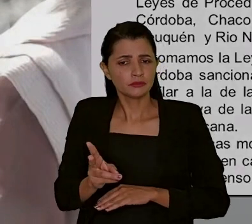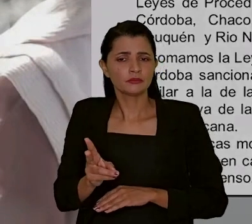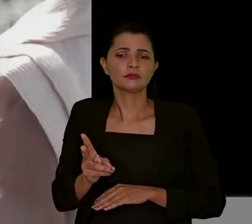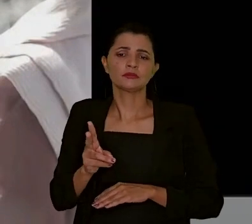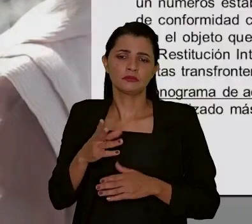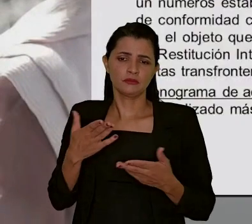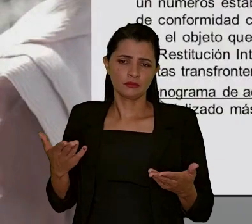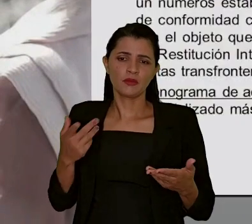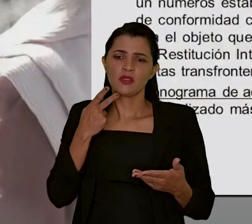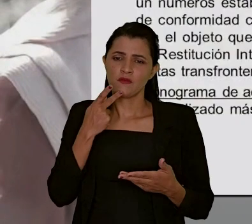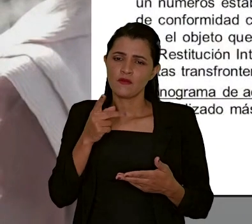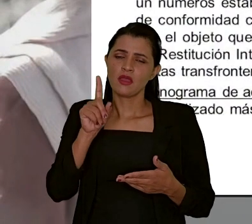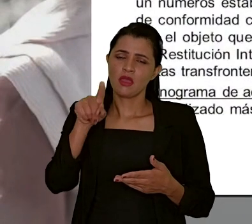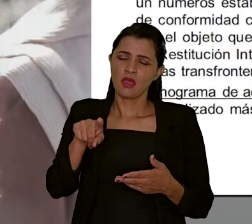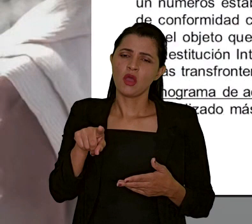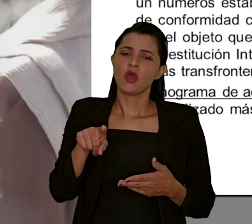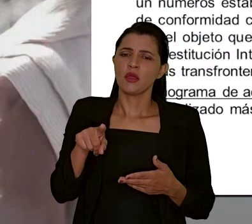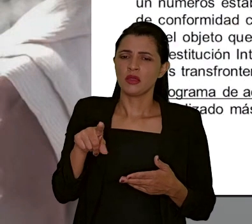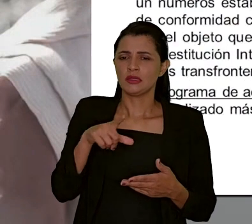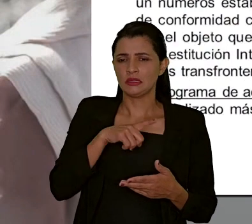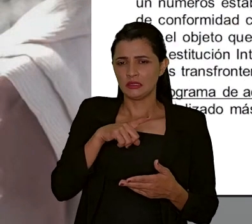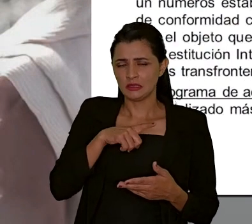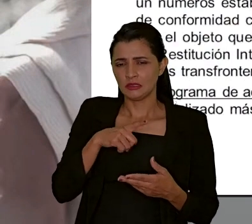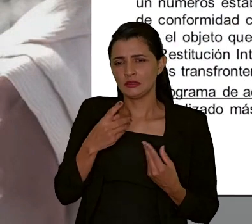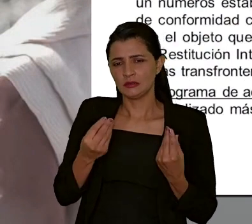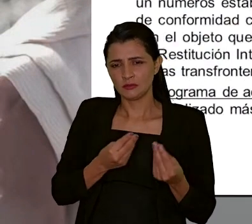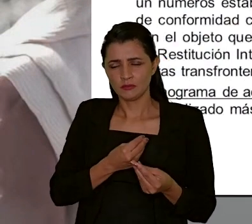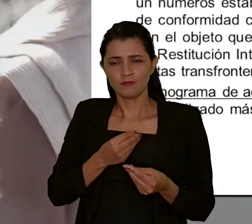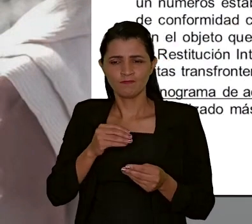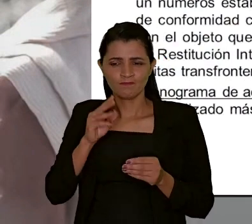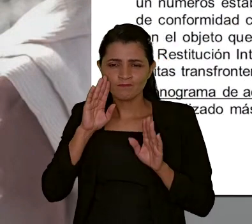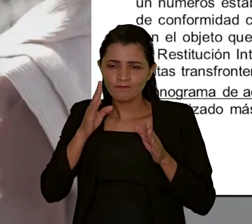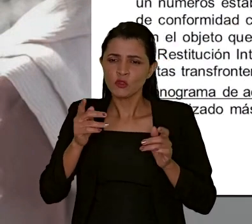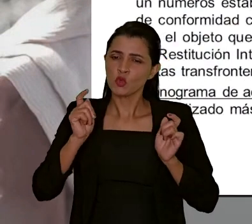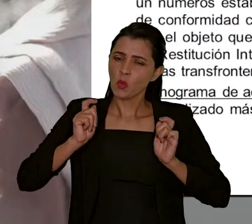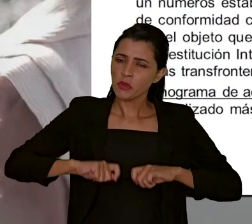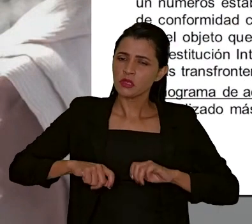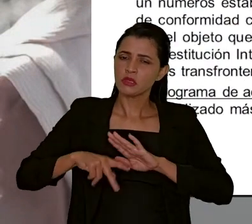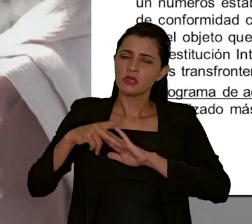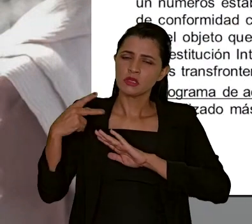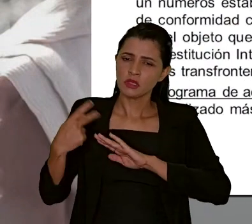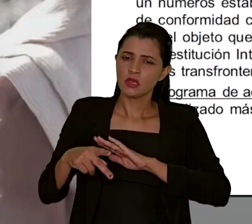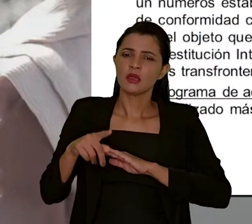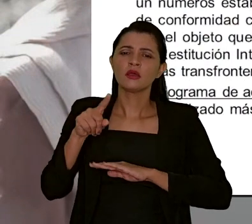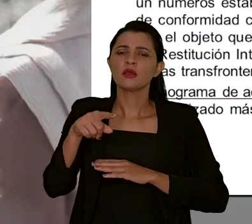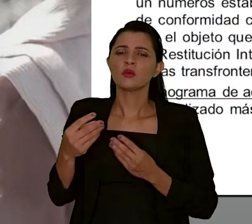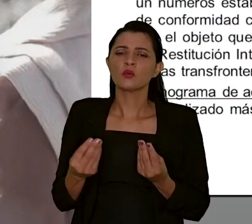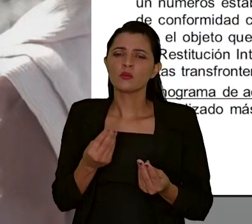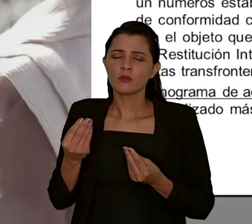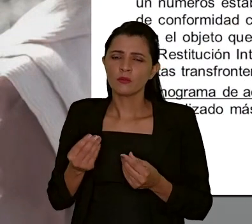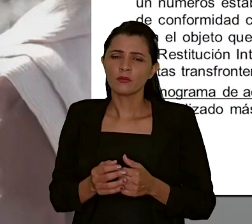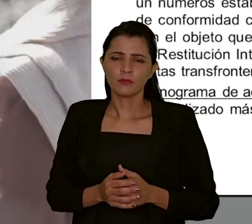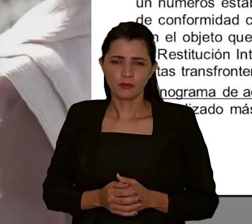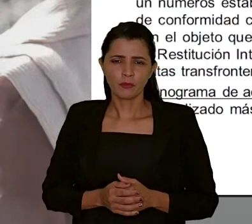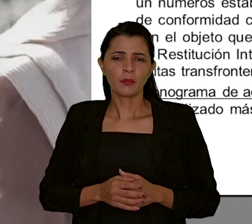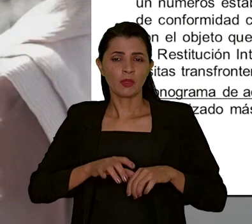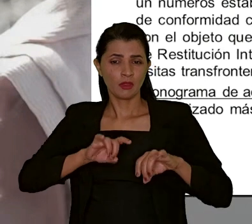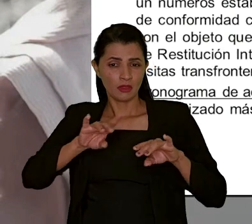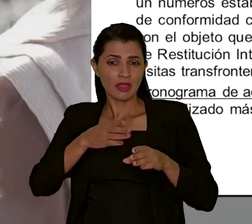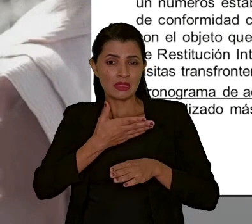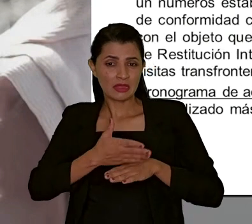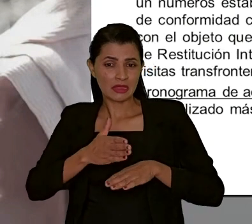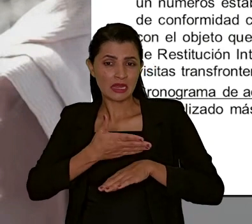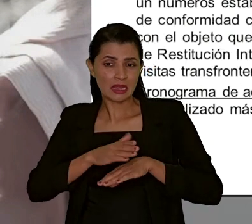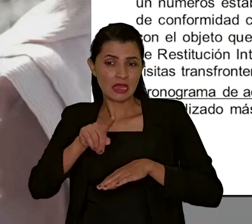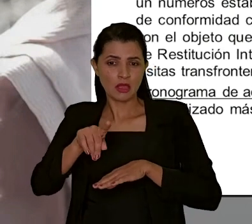deje en suspenso dicha orden. Prevé la concentración de competencia con jueces especialmente entrenados